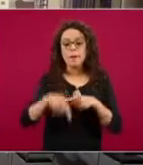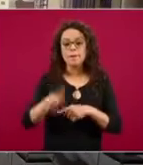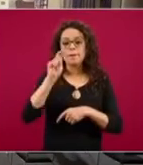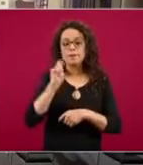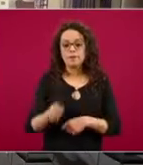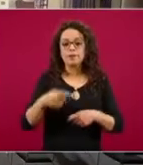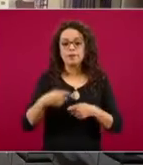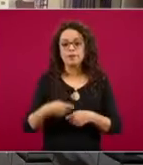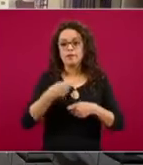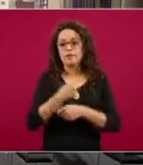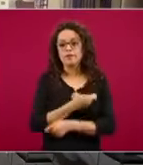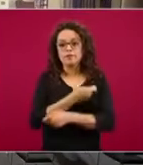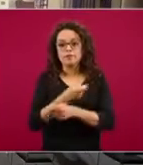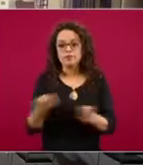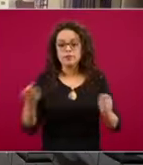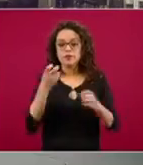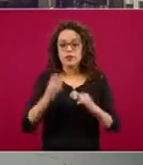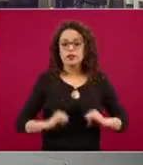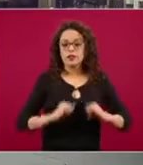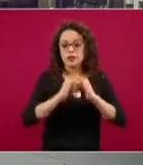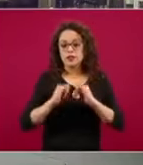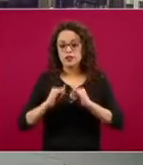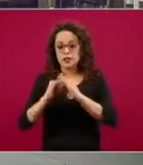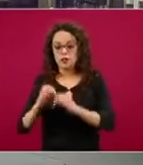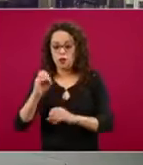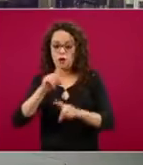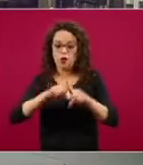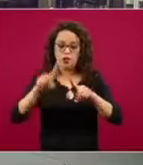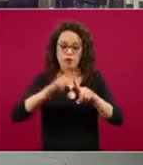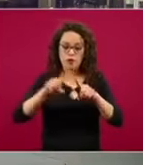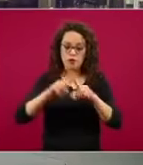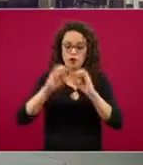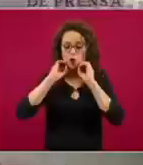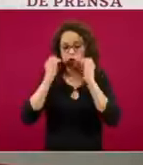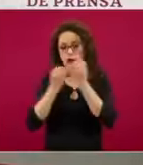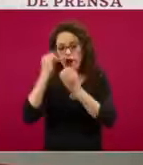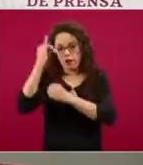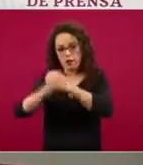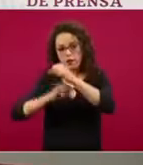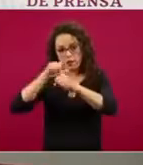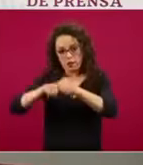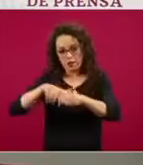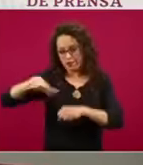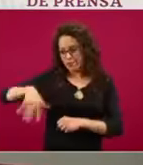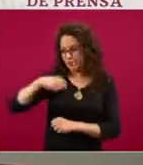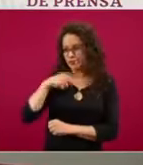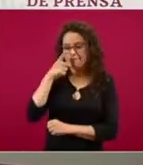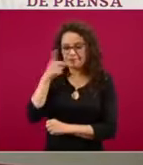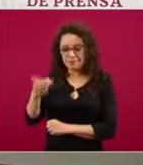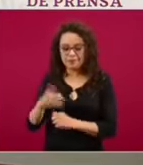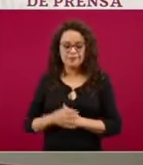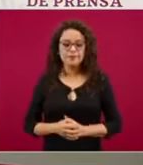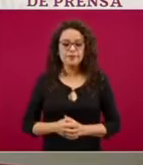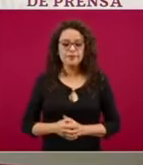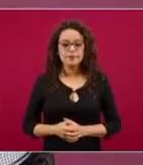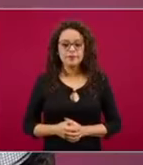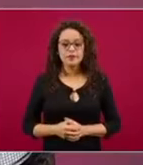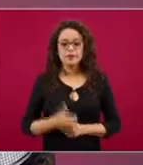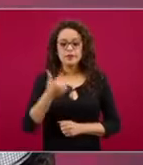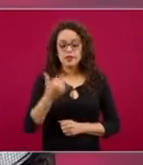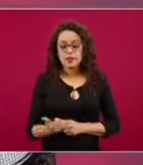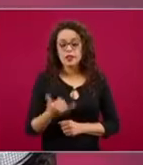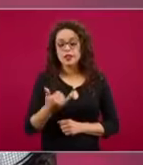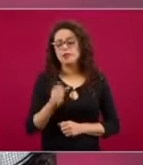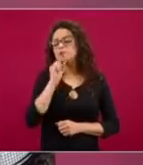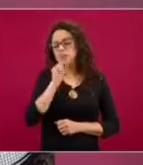diferentes posicionamientos de estas instituciones, organizaciones internacionales de las cuales estamos hablando, y sobre todo también de aquellas vacunas